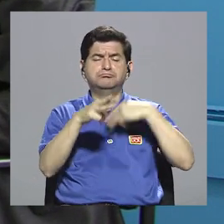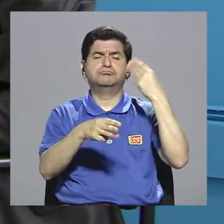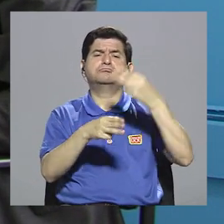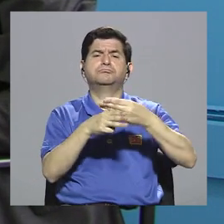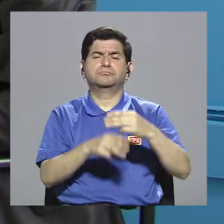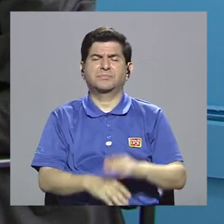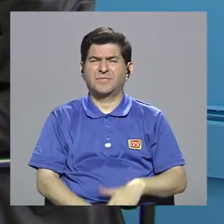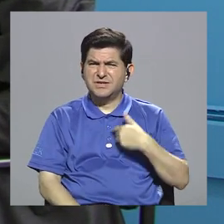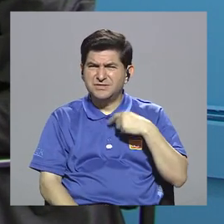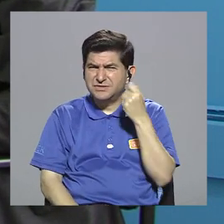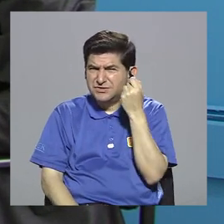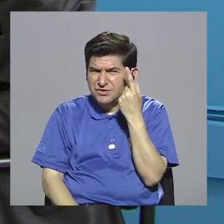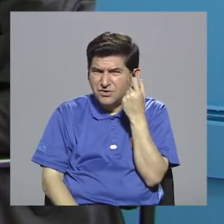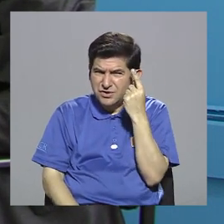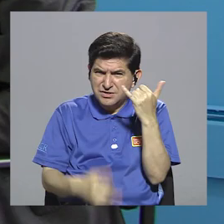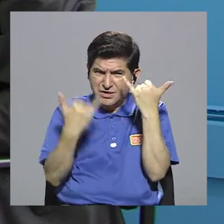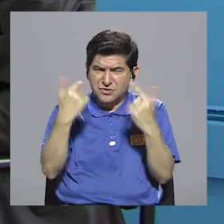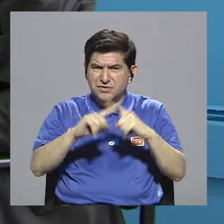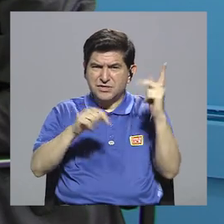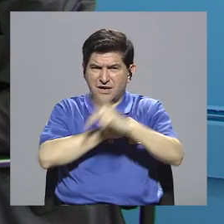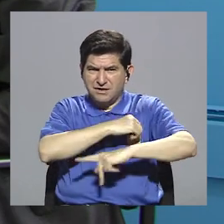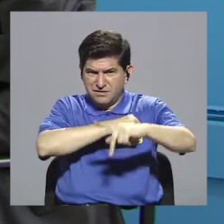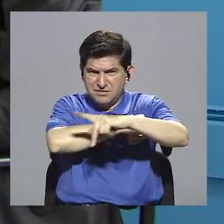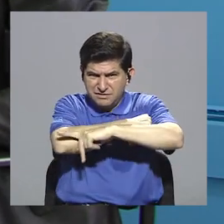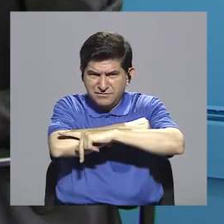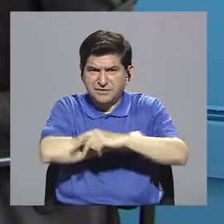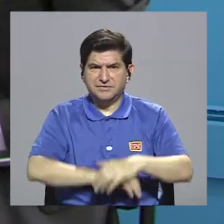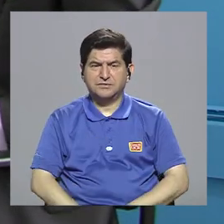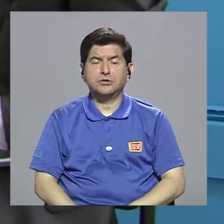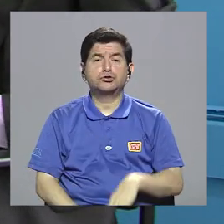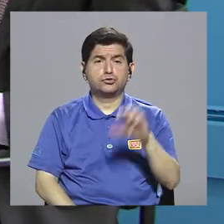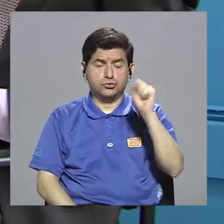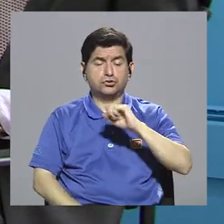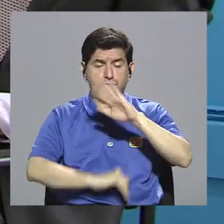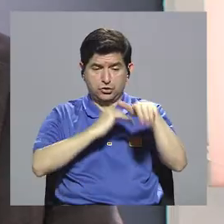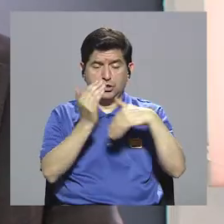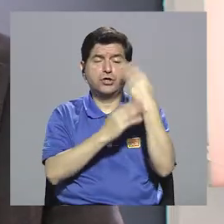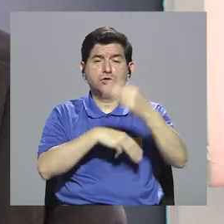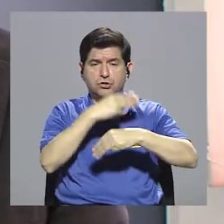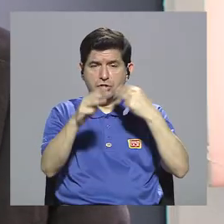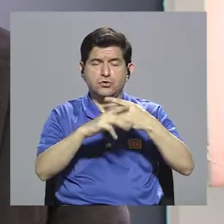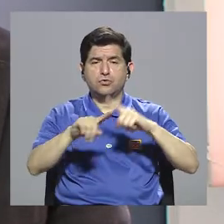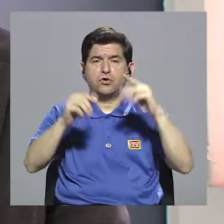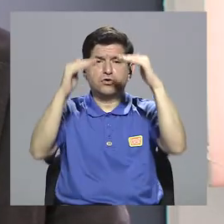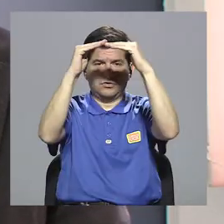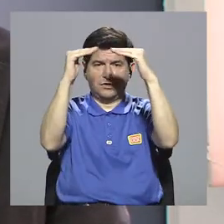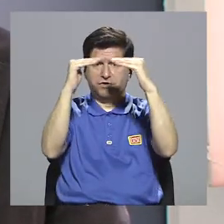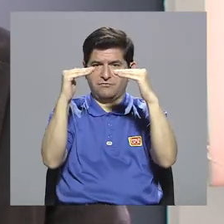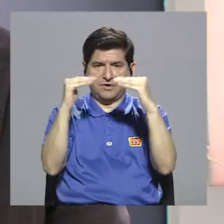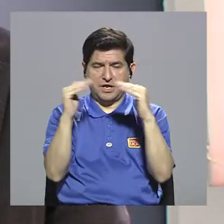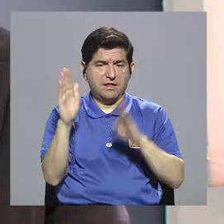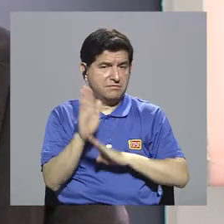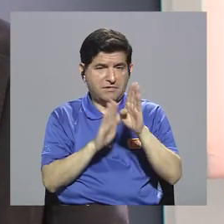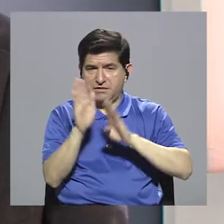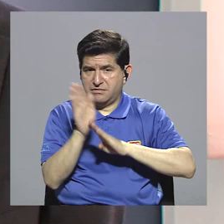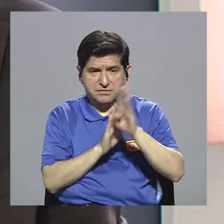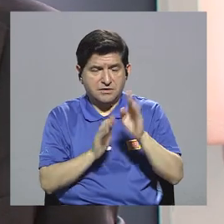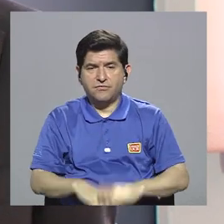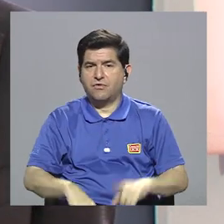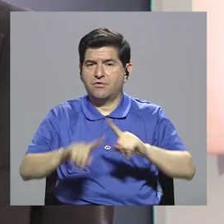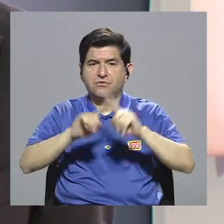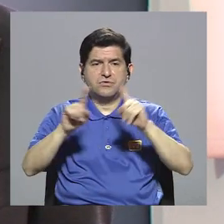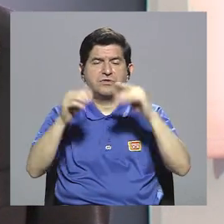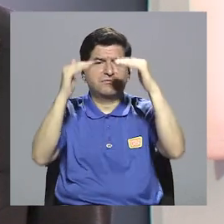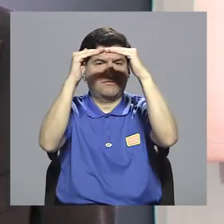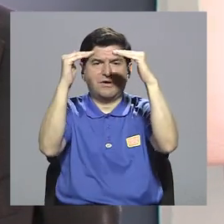nivel mundial entiendo que se halla en diferentes países y países de todo el mundo en diferentes niveles de desarrollo de